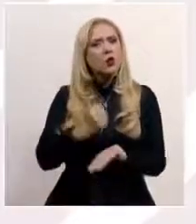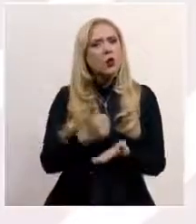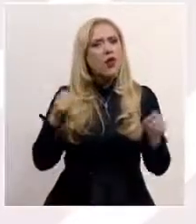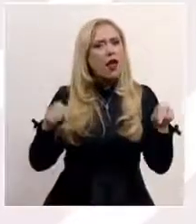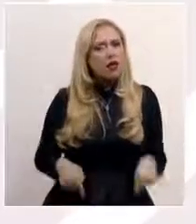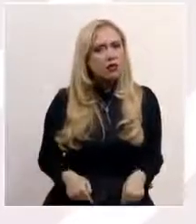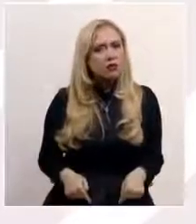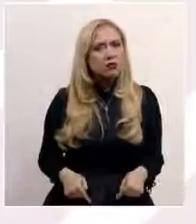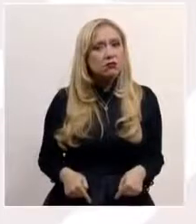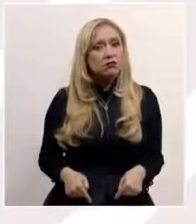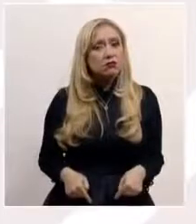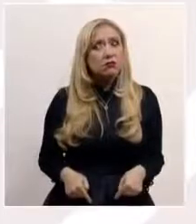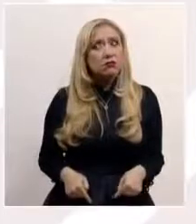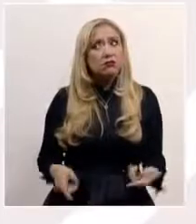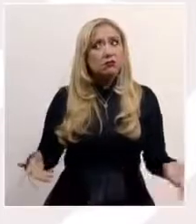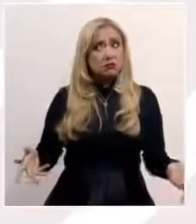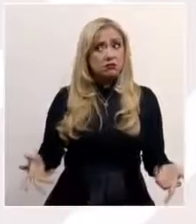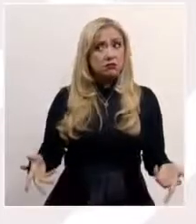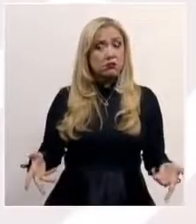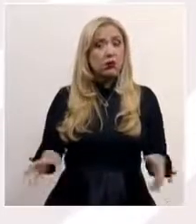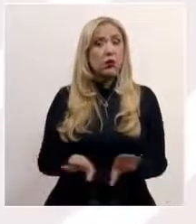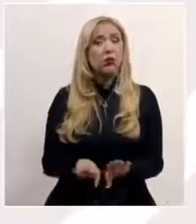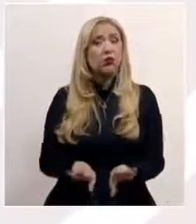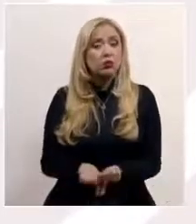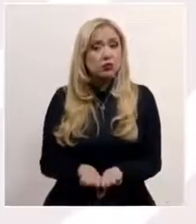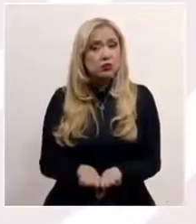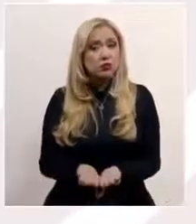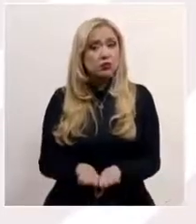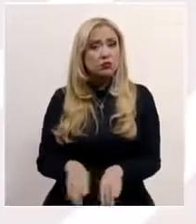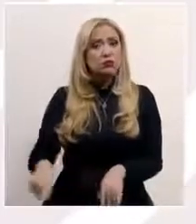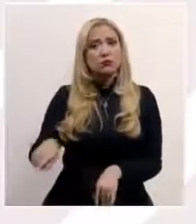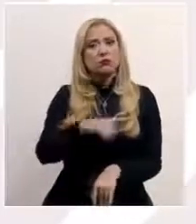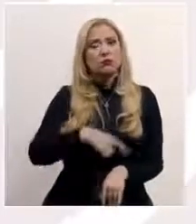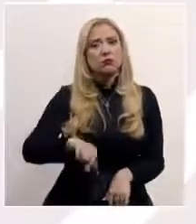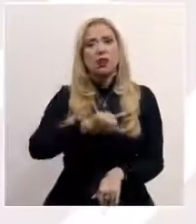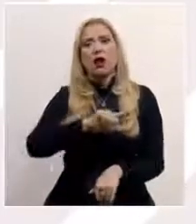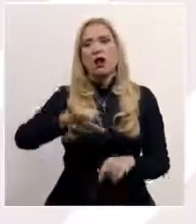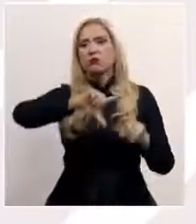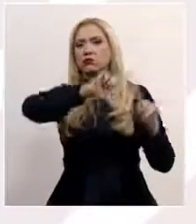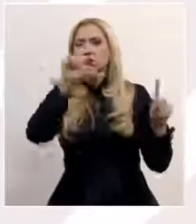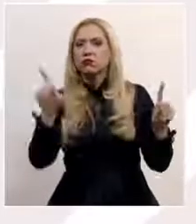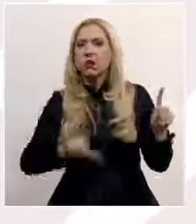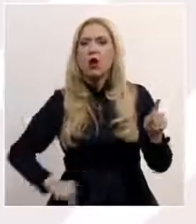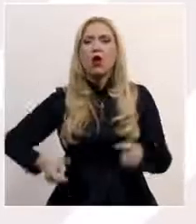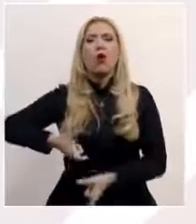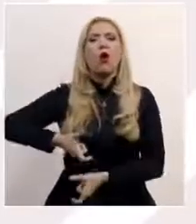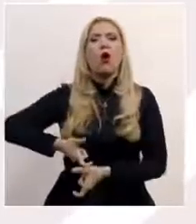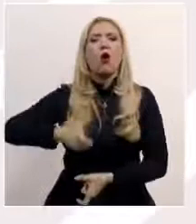y, pues, la información que puedas tener de la relación que tenemos con nuestros colegas a nivel nacional de CONAPRED.